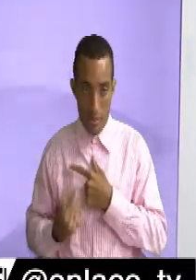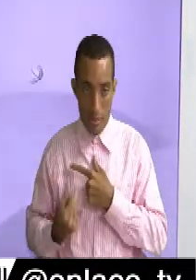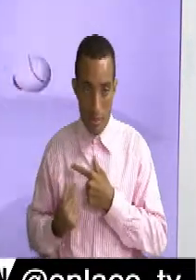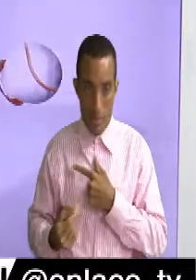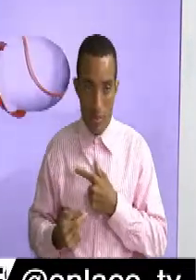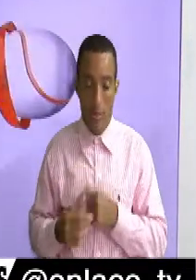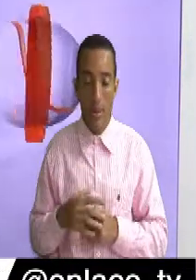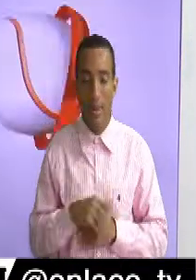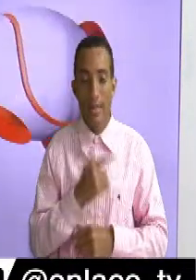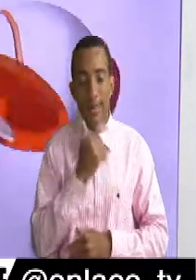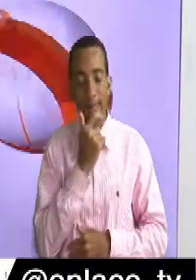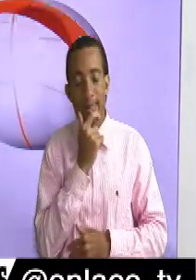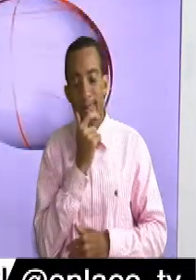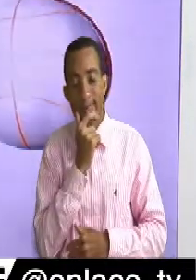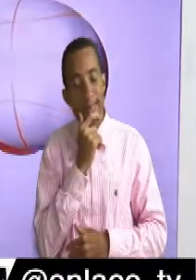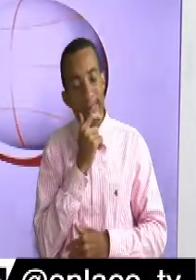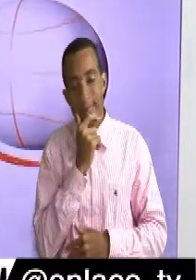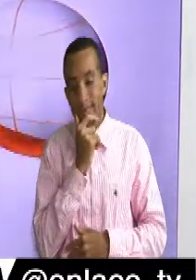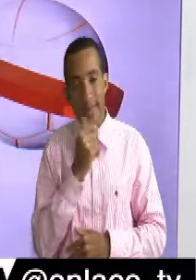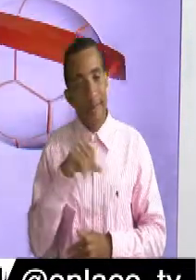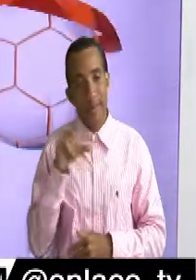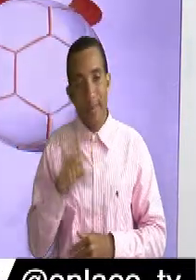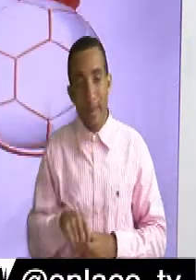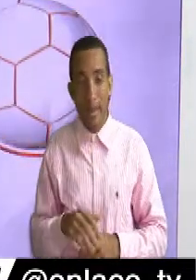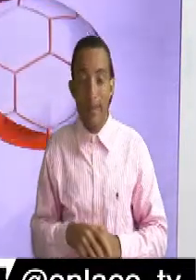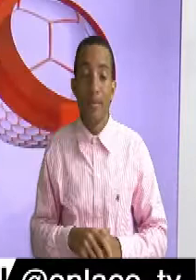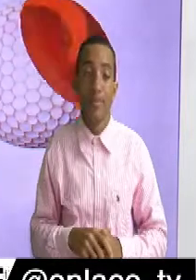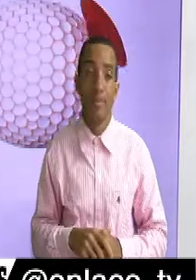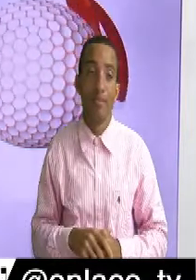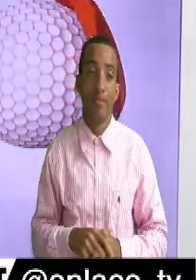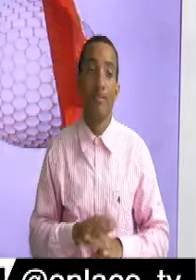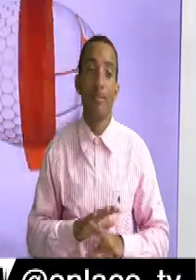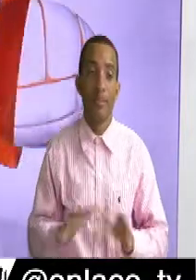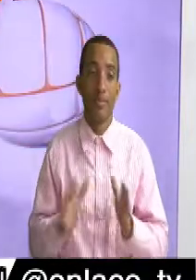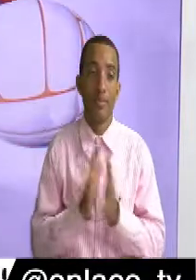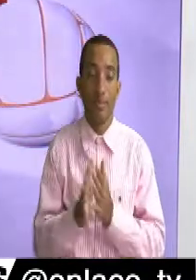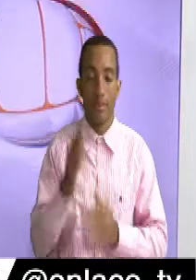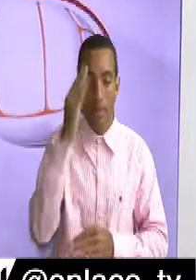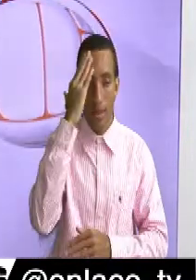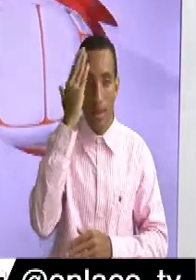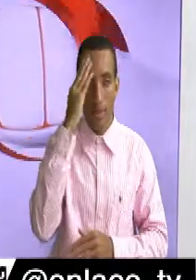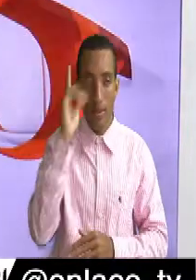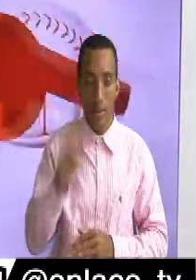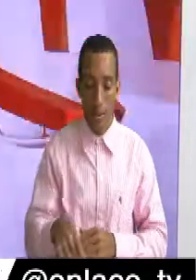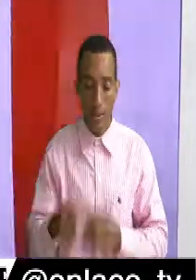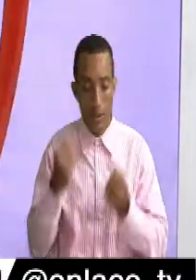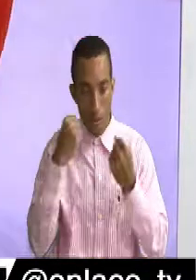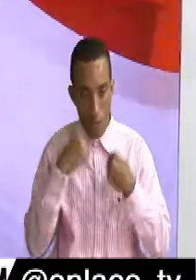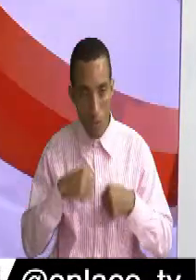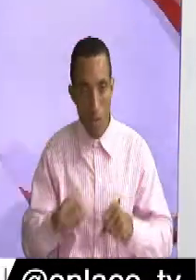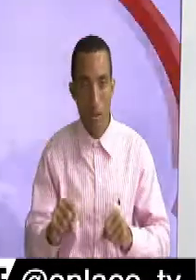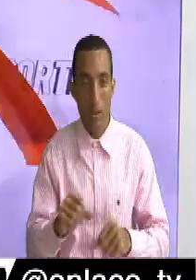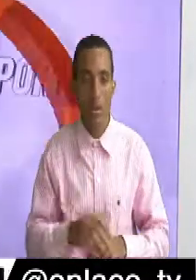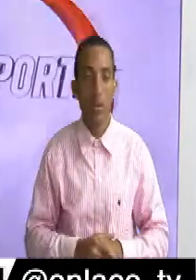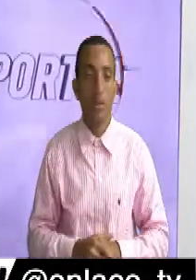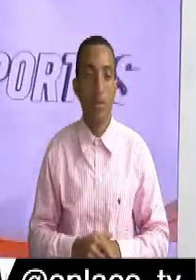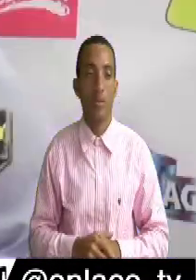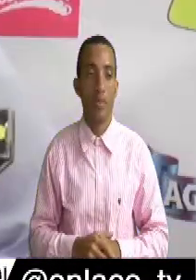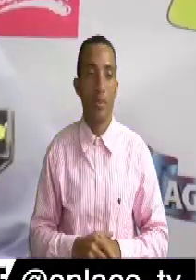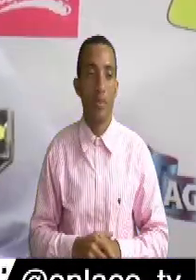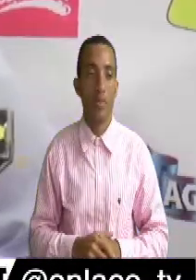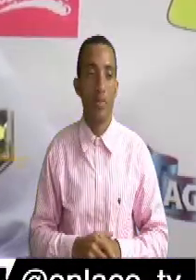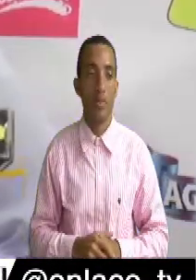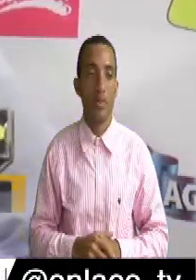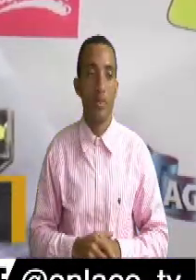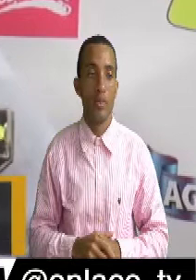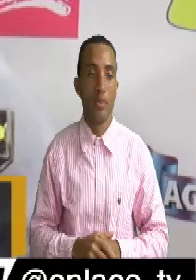deja un sinsabor el encuentro entre la Alianza Petrolera y que por supuesto son conscientes de que tienen que trabajar mucho más en el último cuarto de cancha.